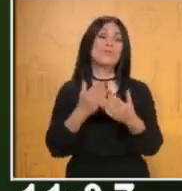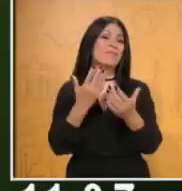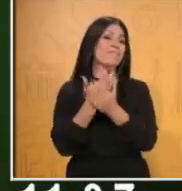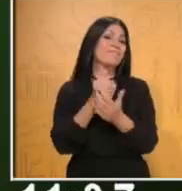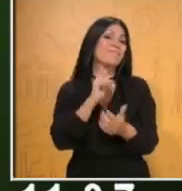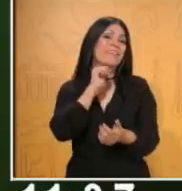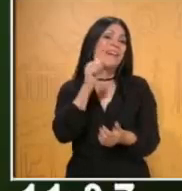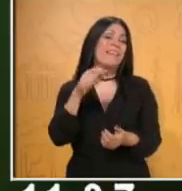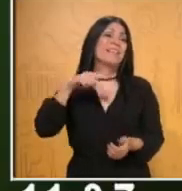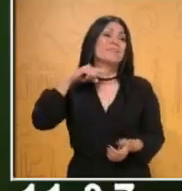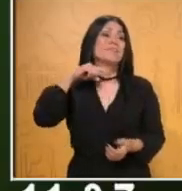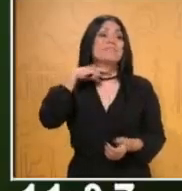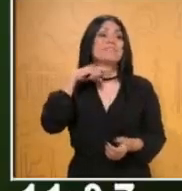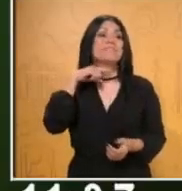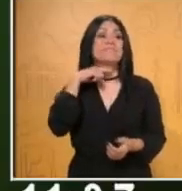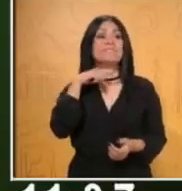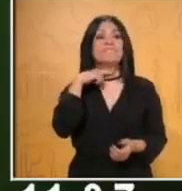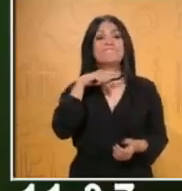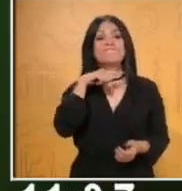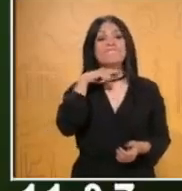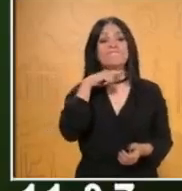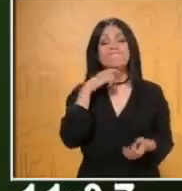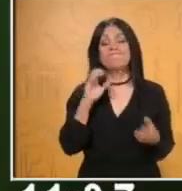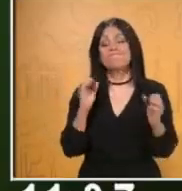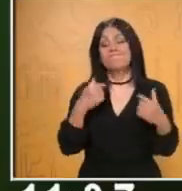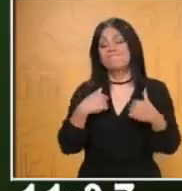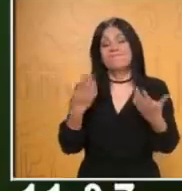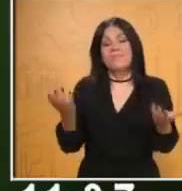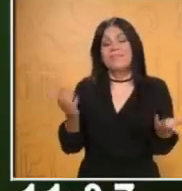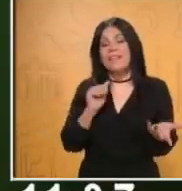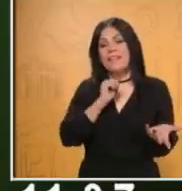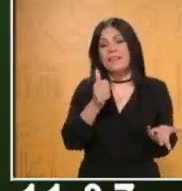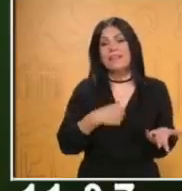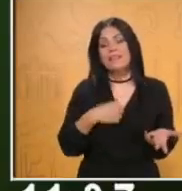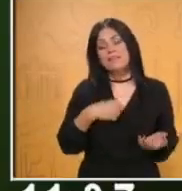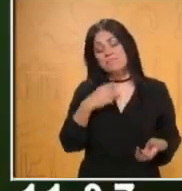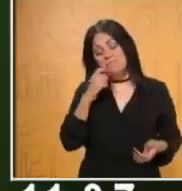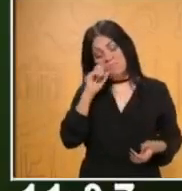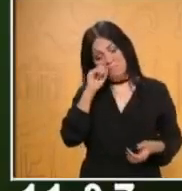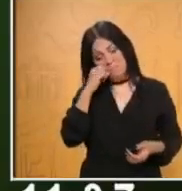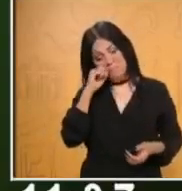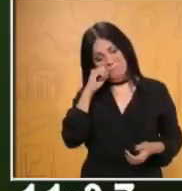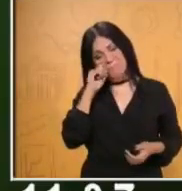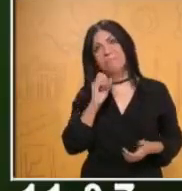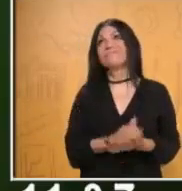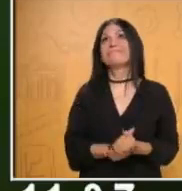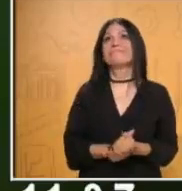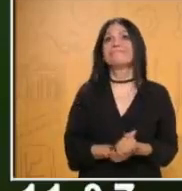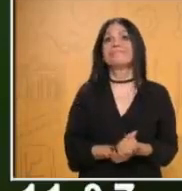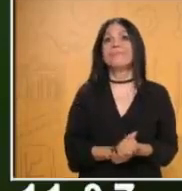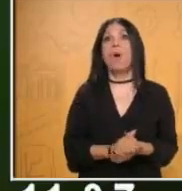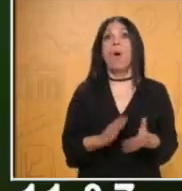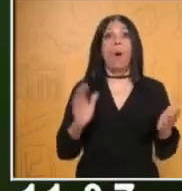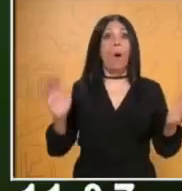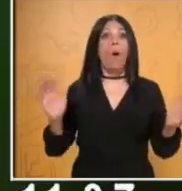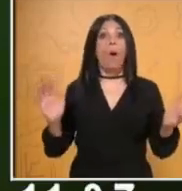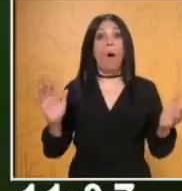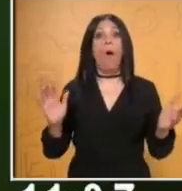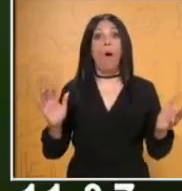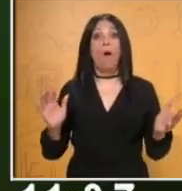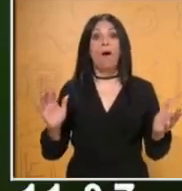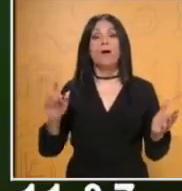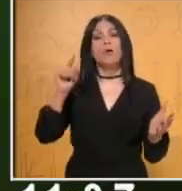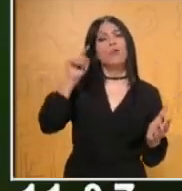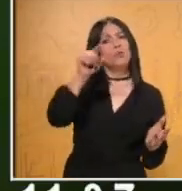estaba perdida, gimió desconsolada. Bien, en ese caso me darás tu primer hijo, demandó